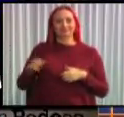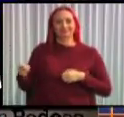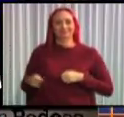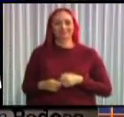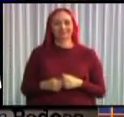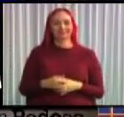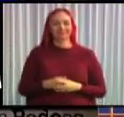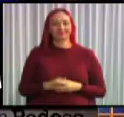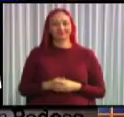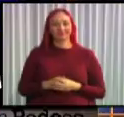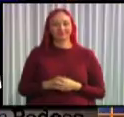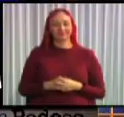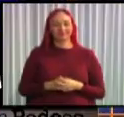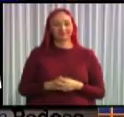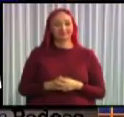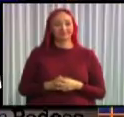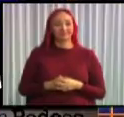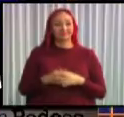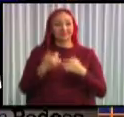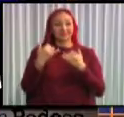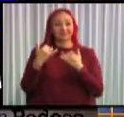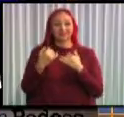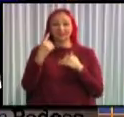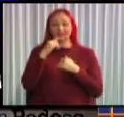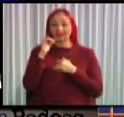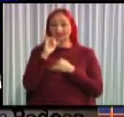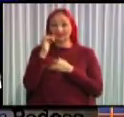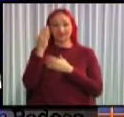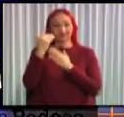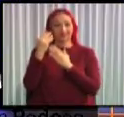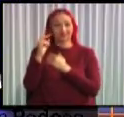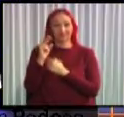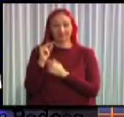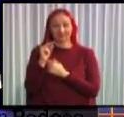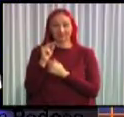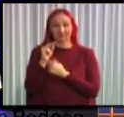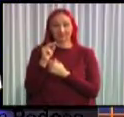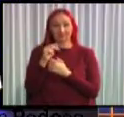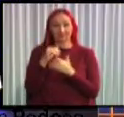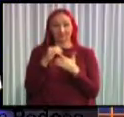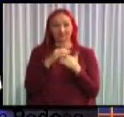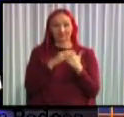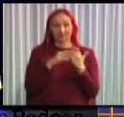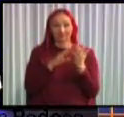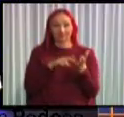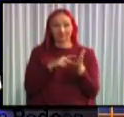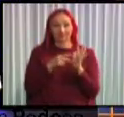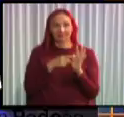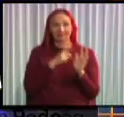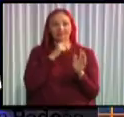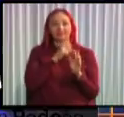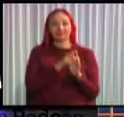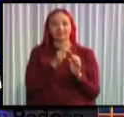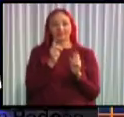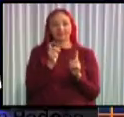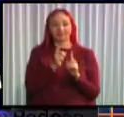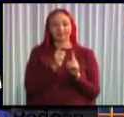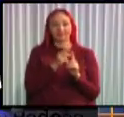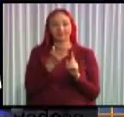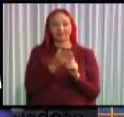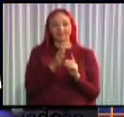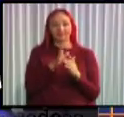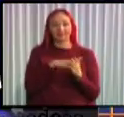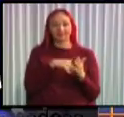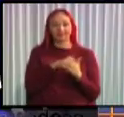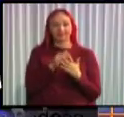¿ah? Y es que los trompos de ahora no son como los de antes. Vienen barnizados y entonces se les está complicando por el